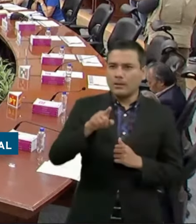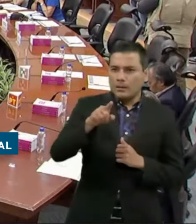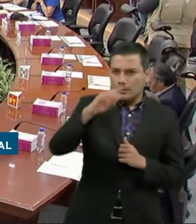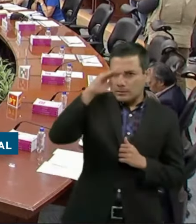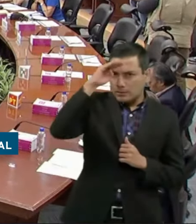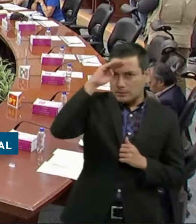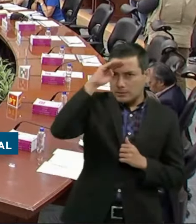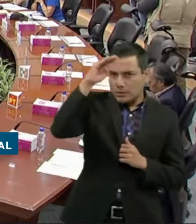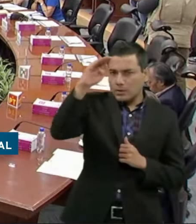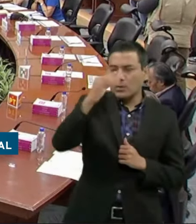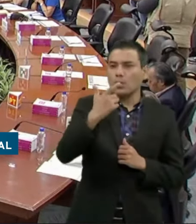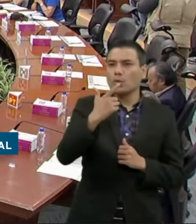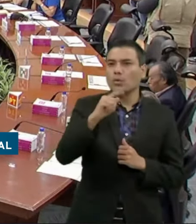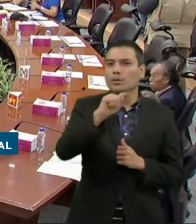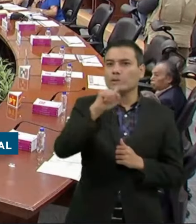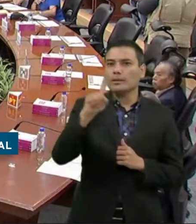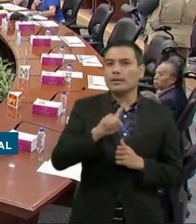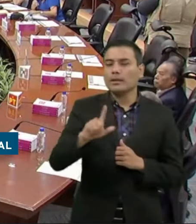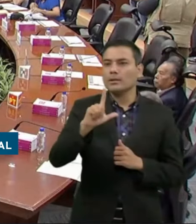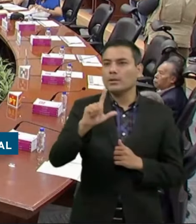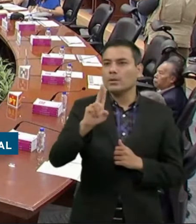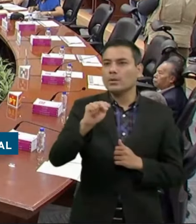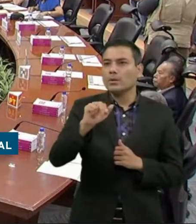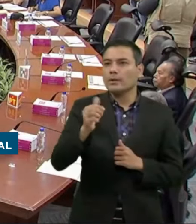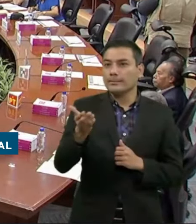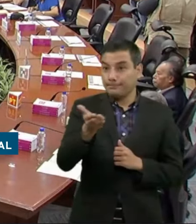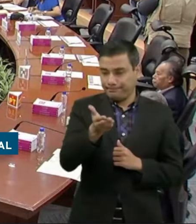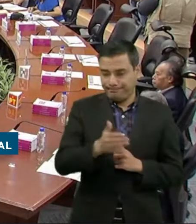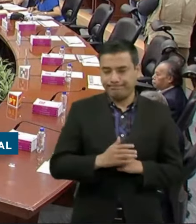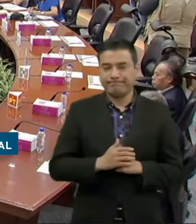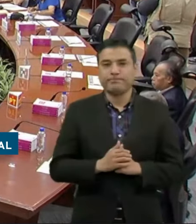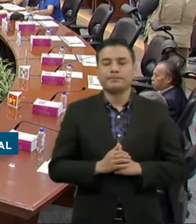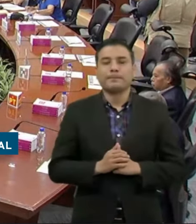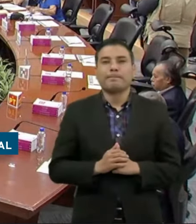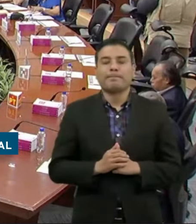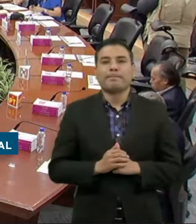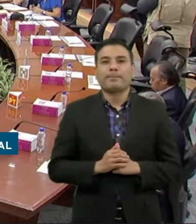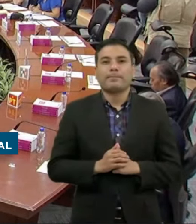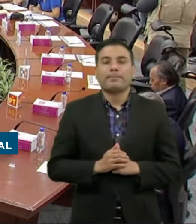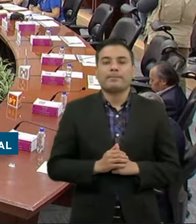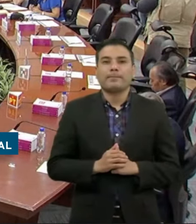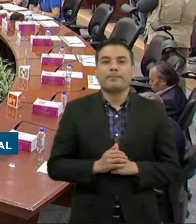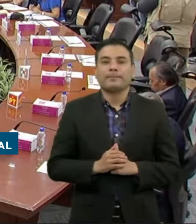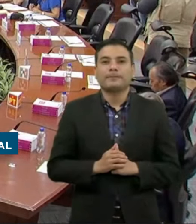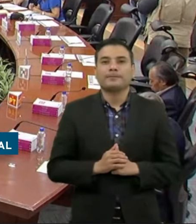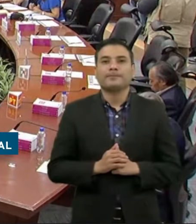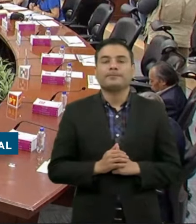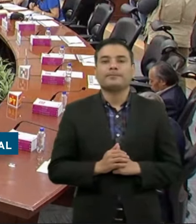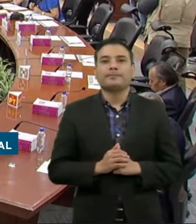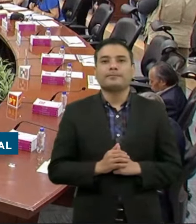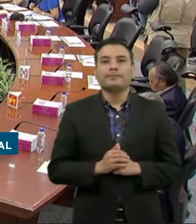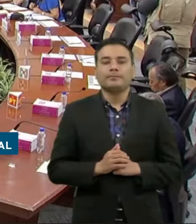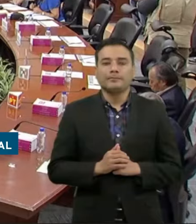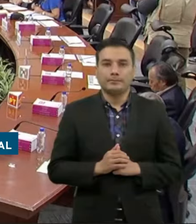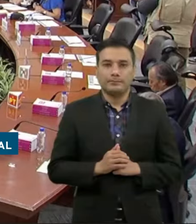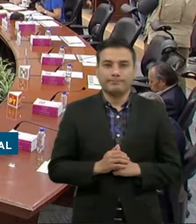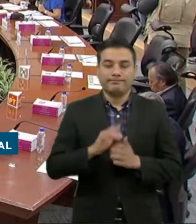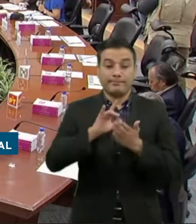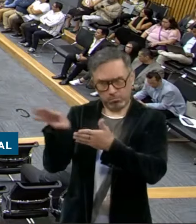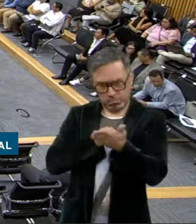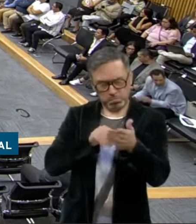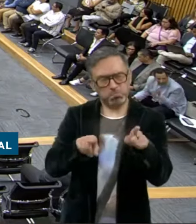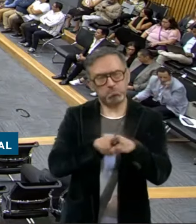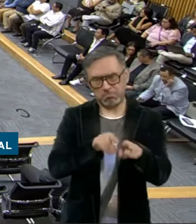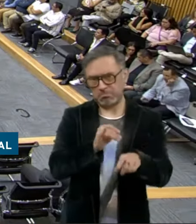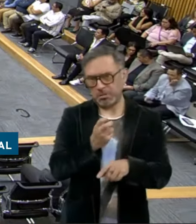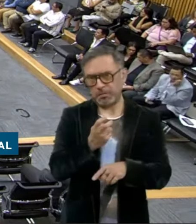elección judicial este monto Es considerablemente mayor que los 8,000 millones destinados a la elección Federal de 2024 la organización del